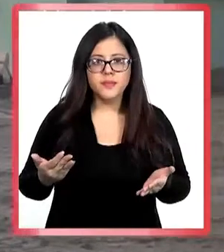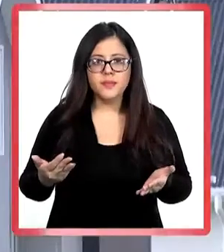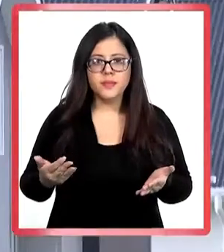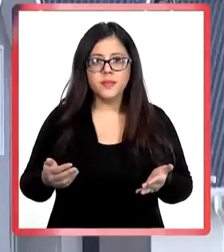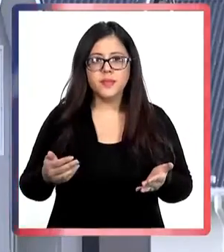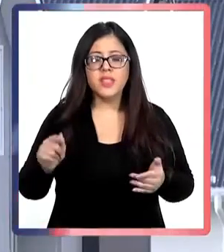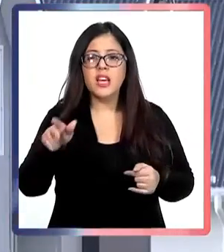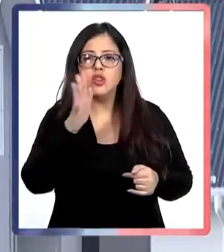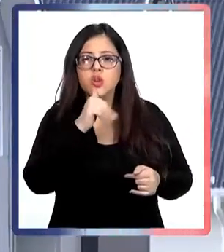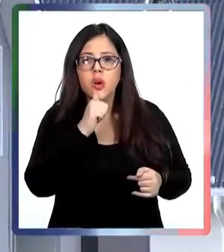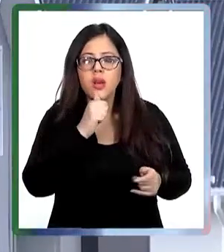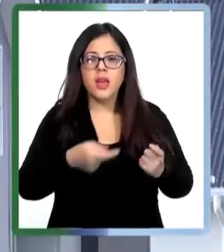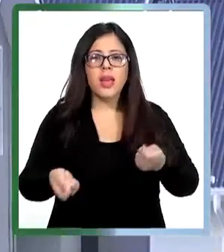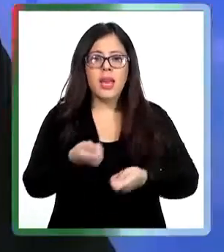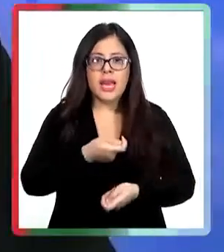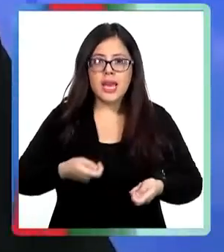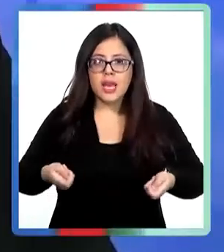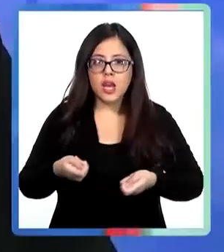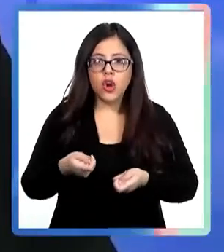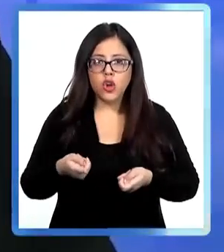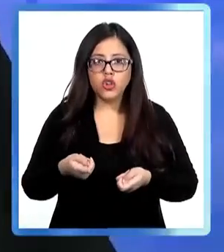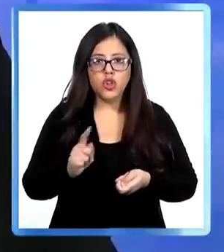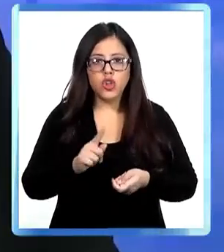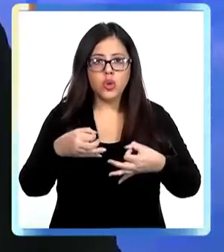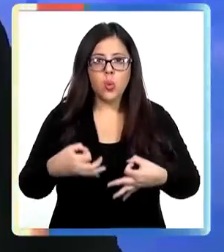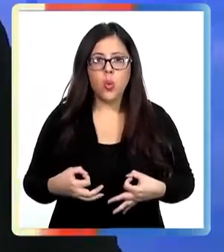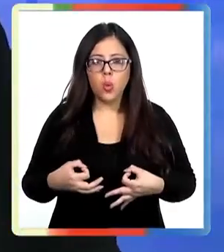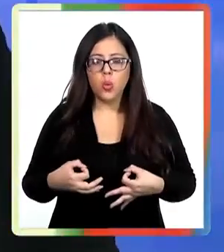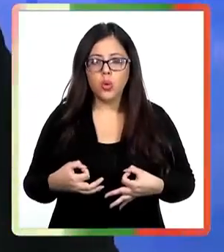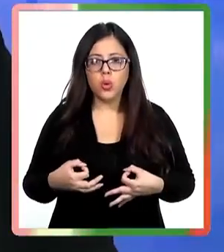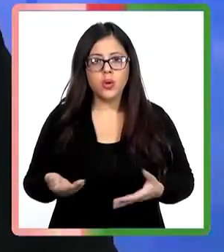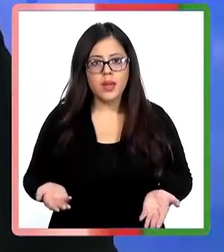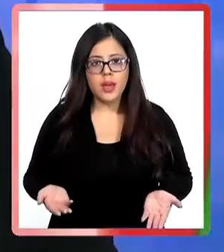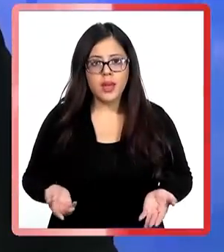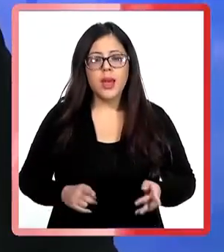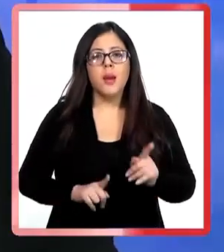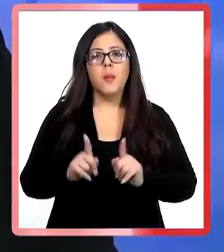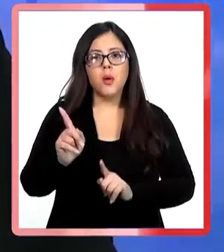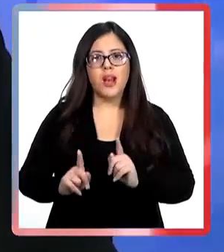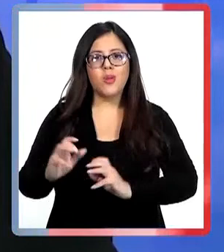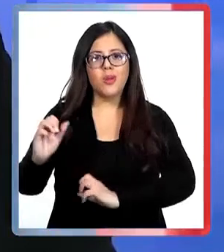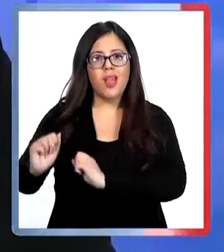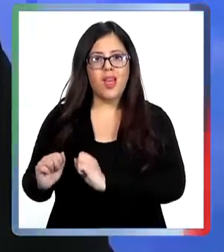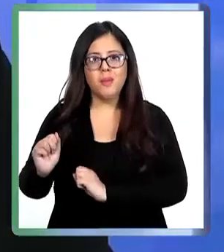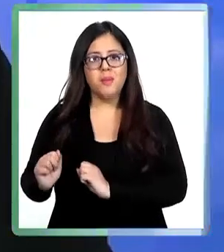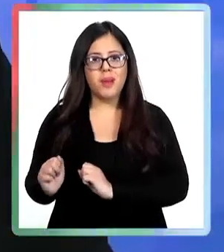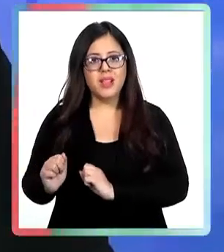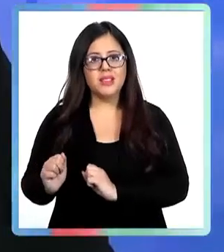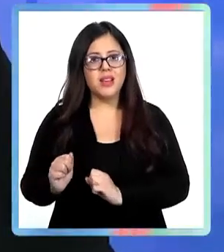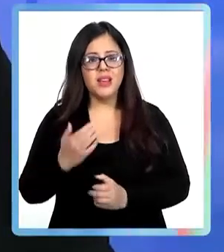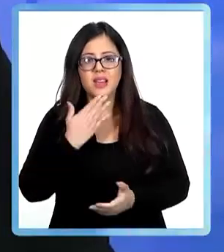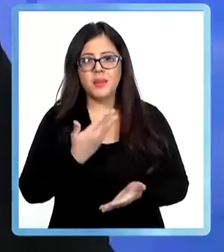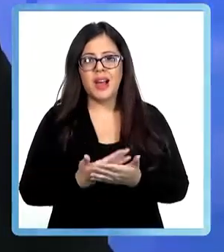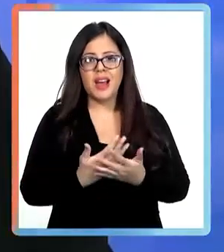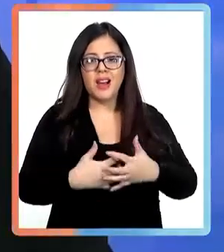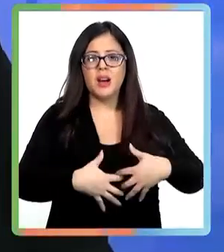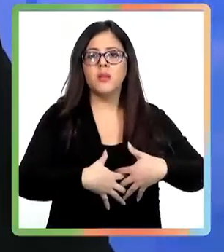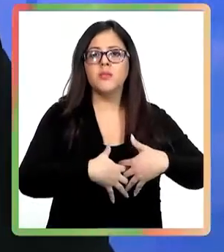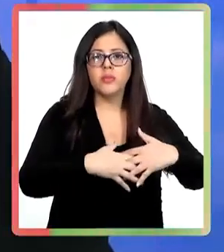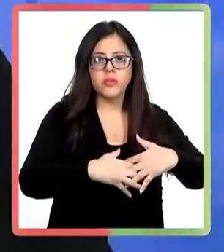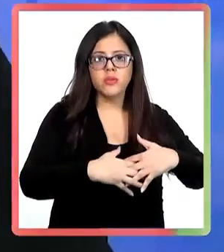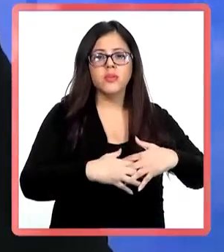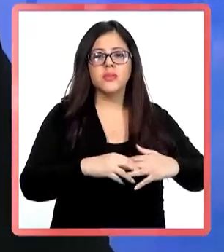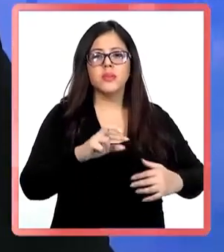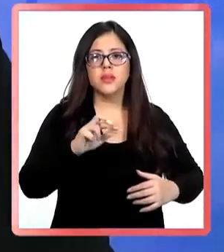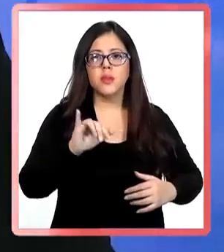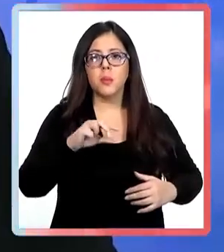no haya negocios injustos por parte de algunos proveedores y que también aprovechemos de potenciar a las